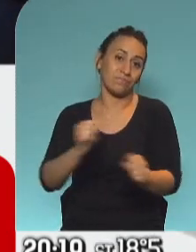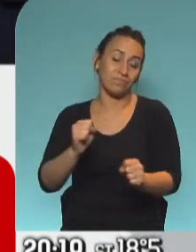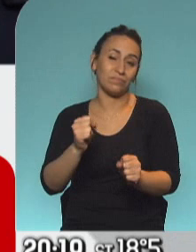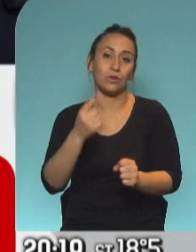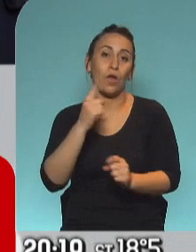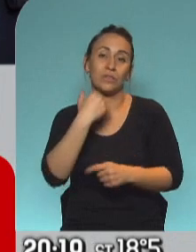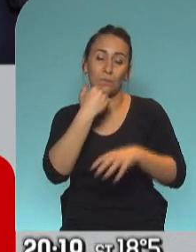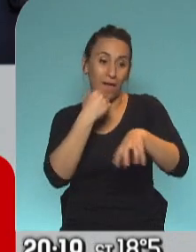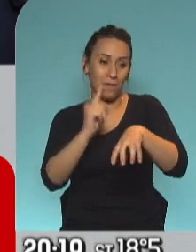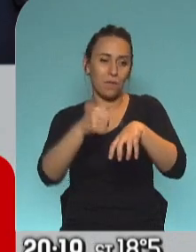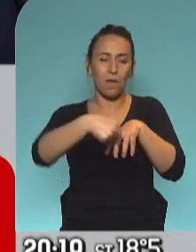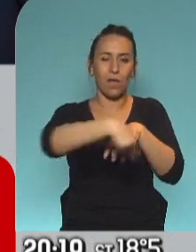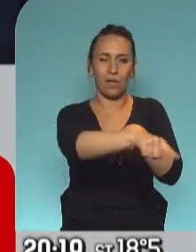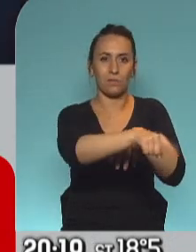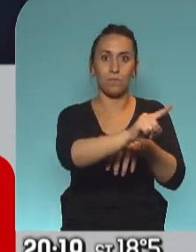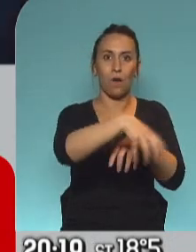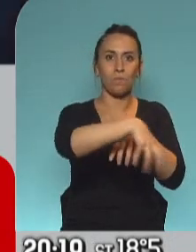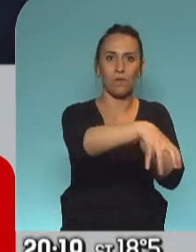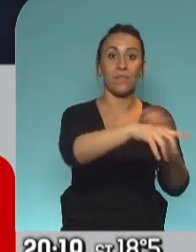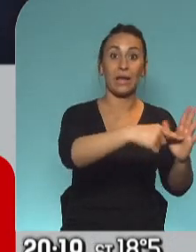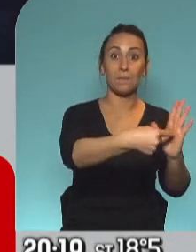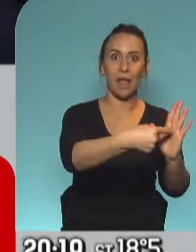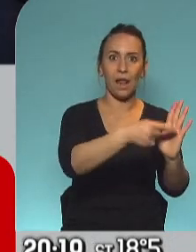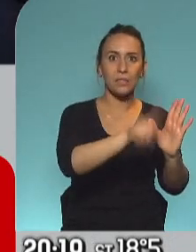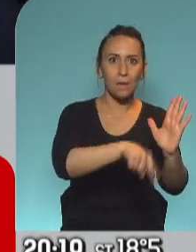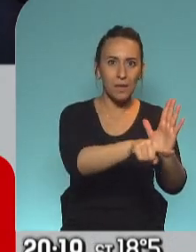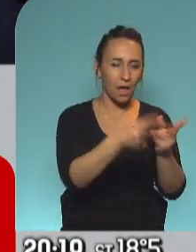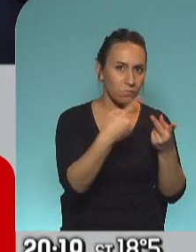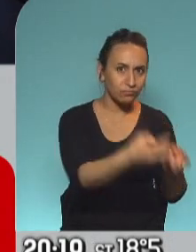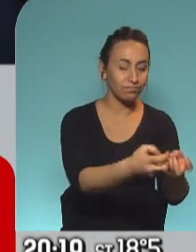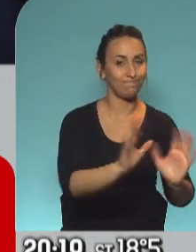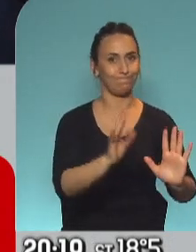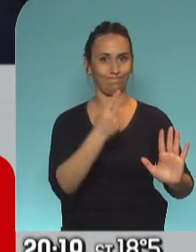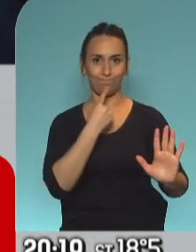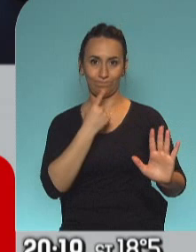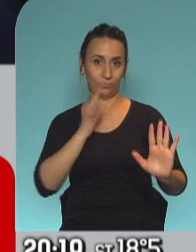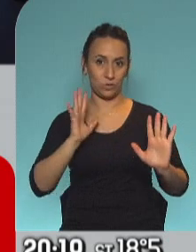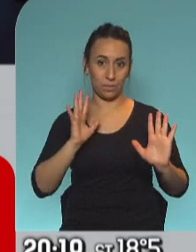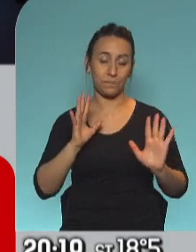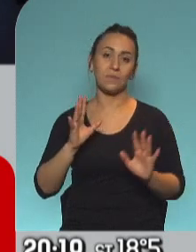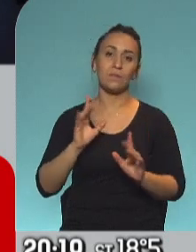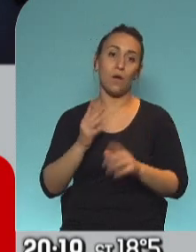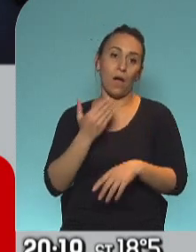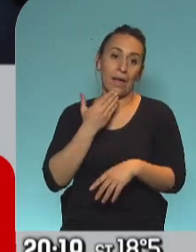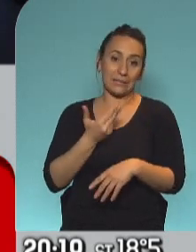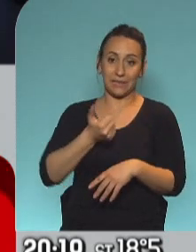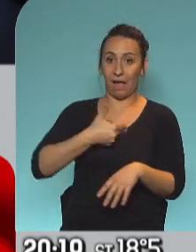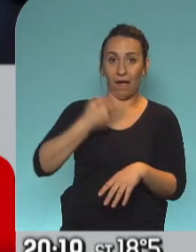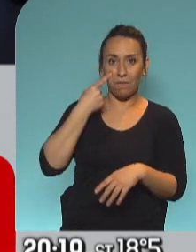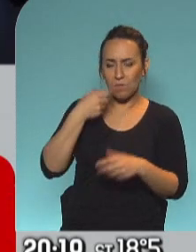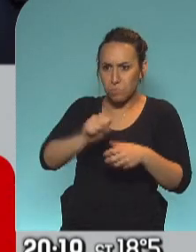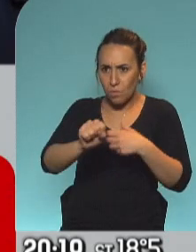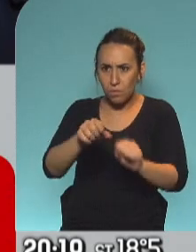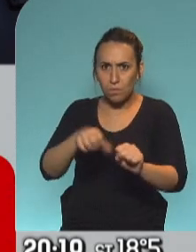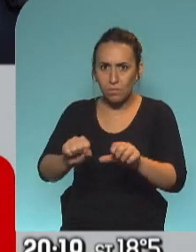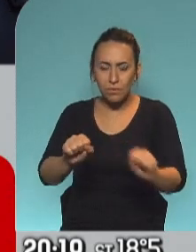todos los descubrimientos que vino haciendo la AFI desde que la doctora Camaño